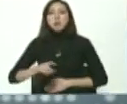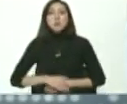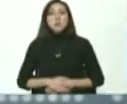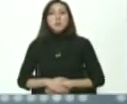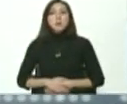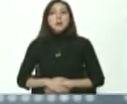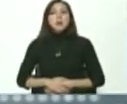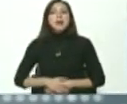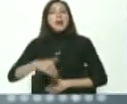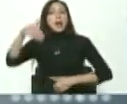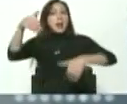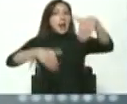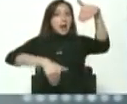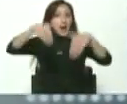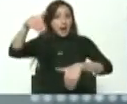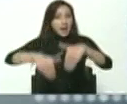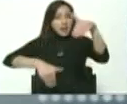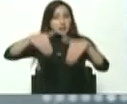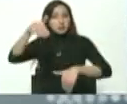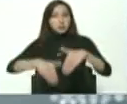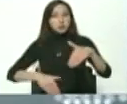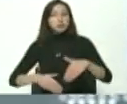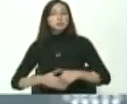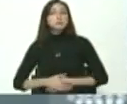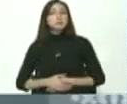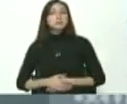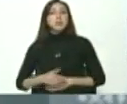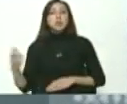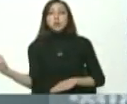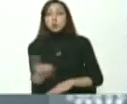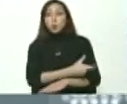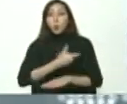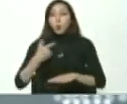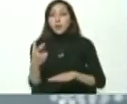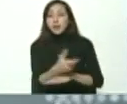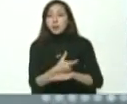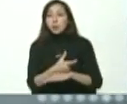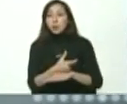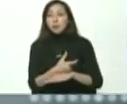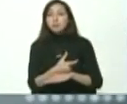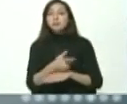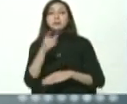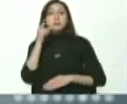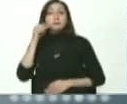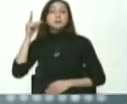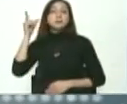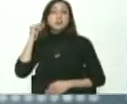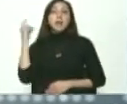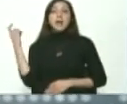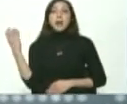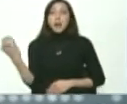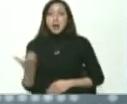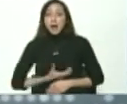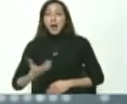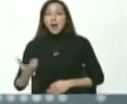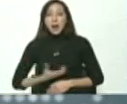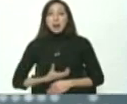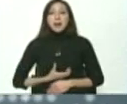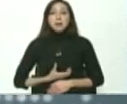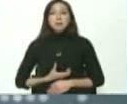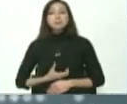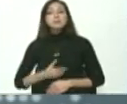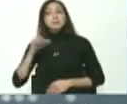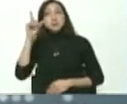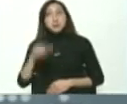las elecciones conjuntas de gobernadores, gobernadoras, alcaldías,